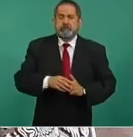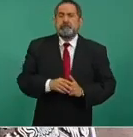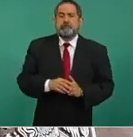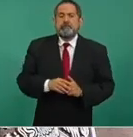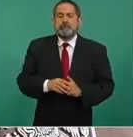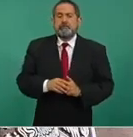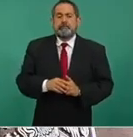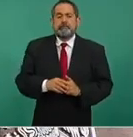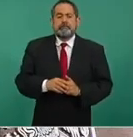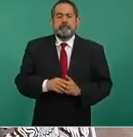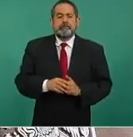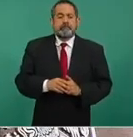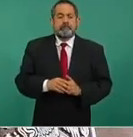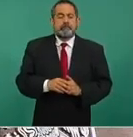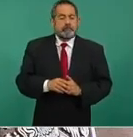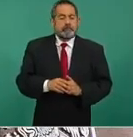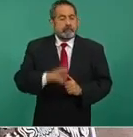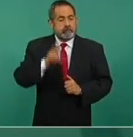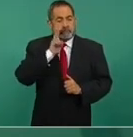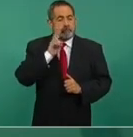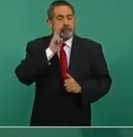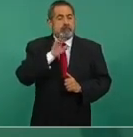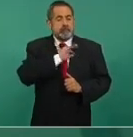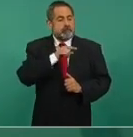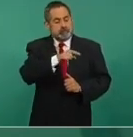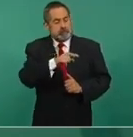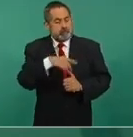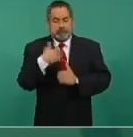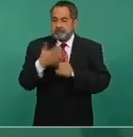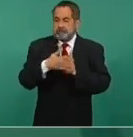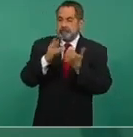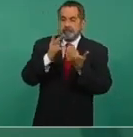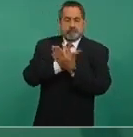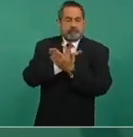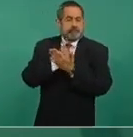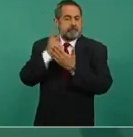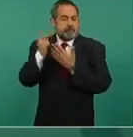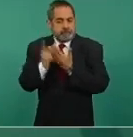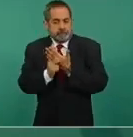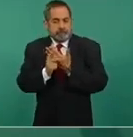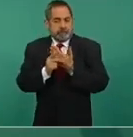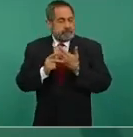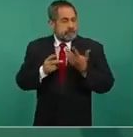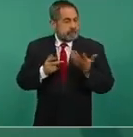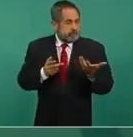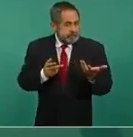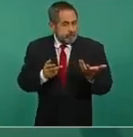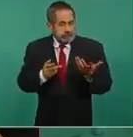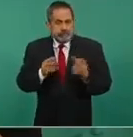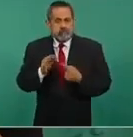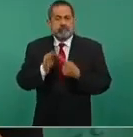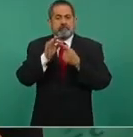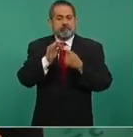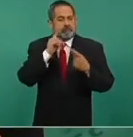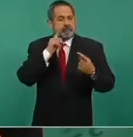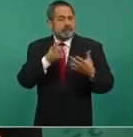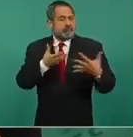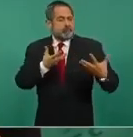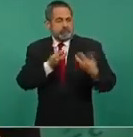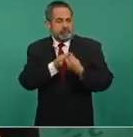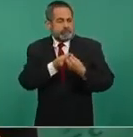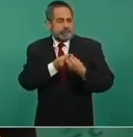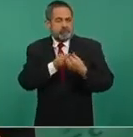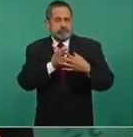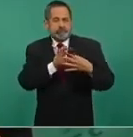se pueda llevar a cabo un programa especial de cooperación